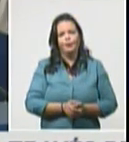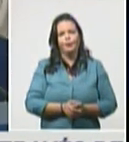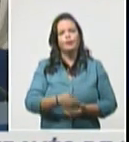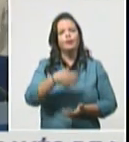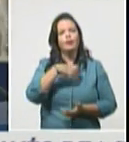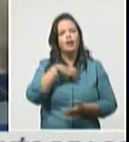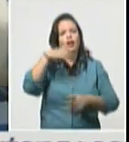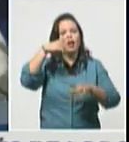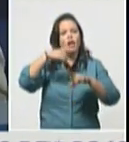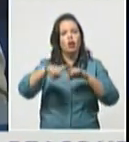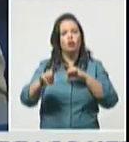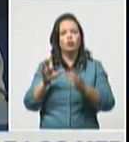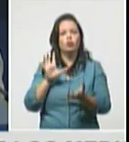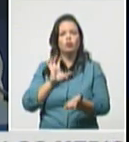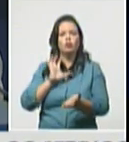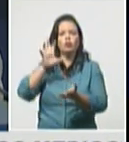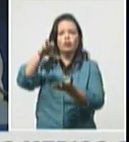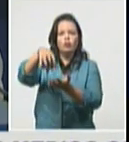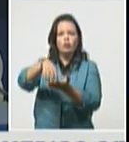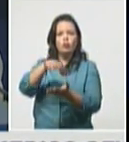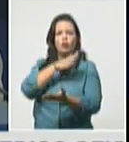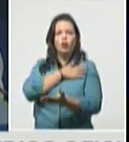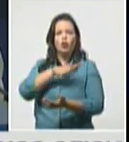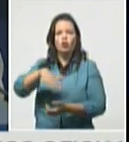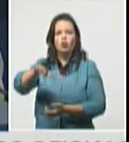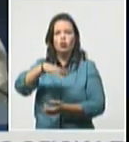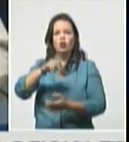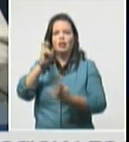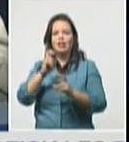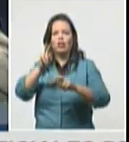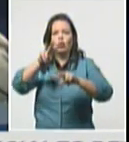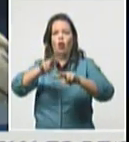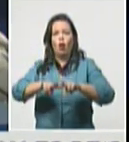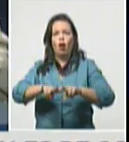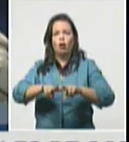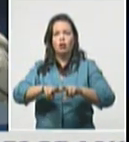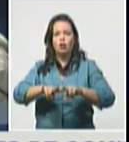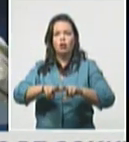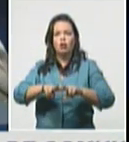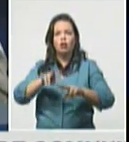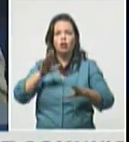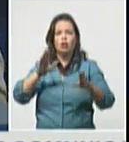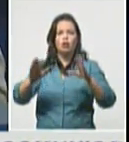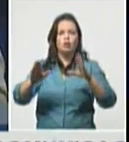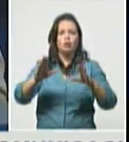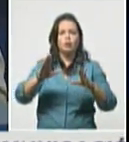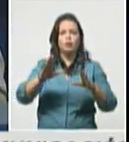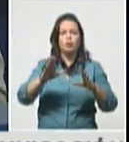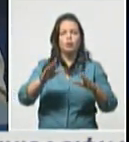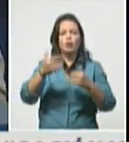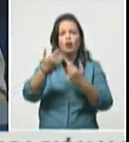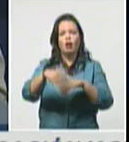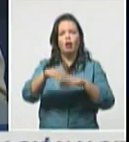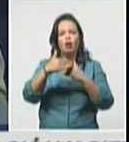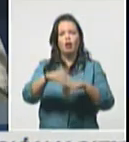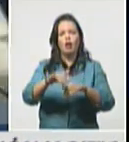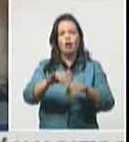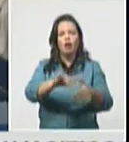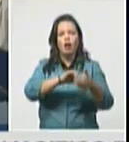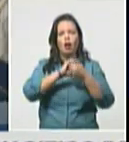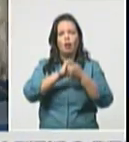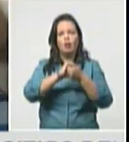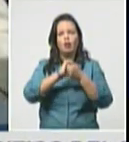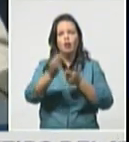de Colón, aquí también en Centro Habana, la calle Amistad, ahí cerca del Boulevard, que también